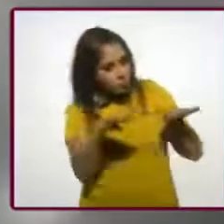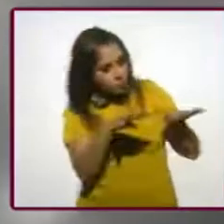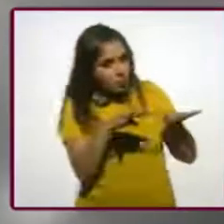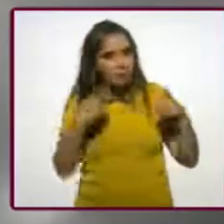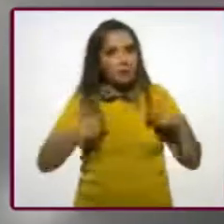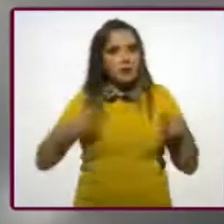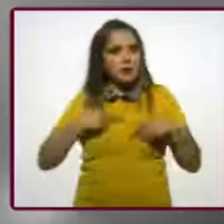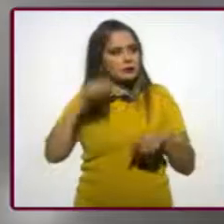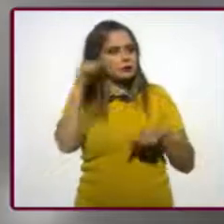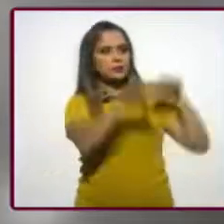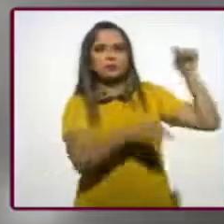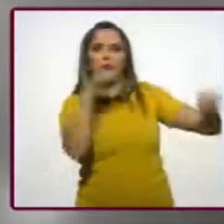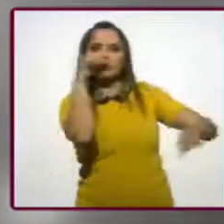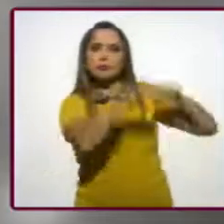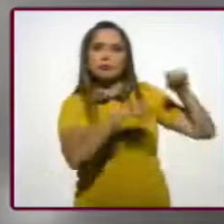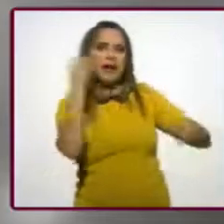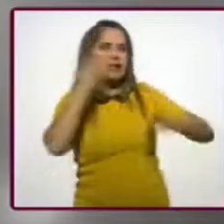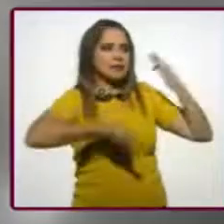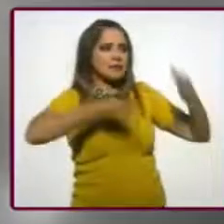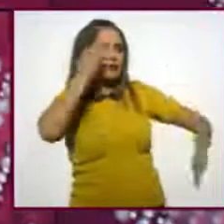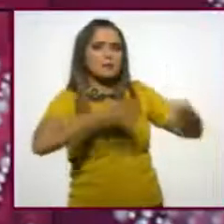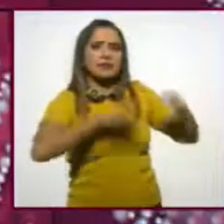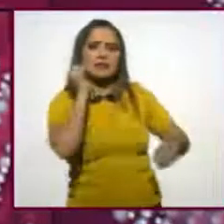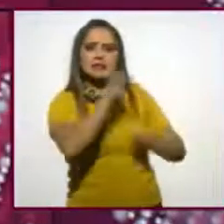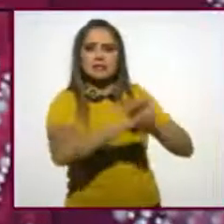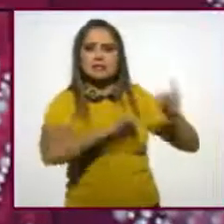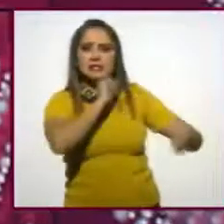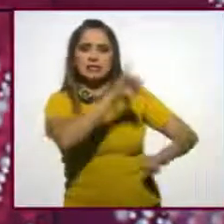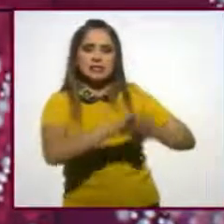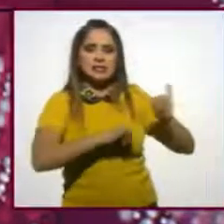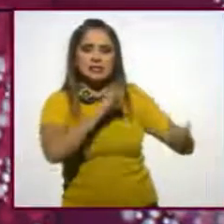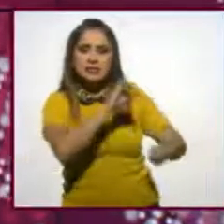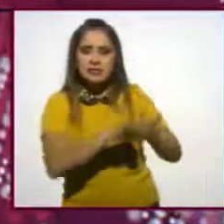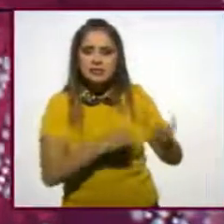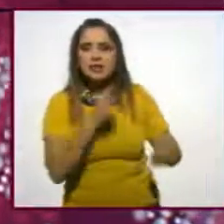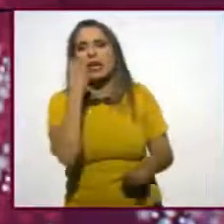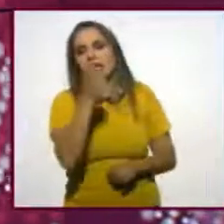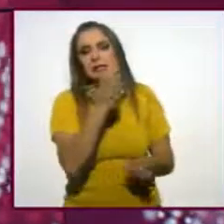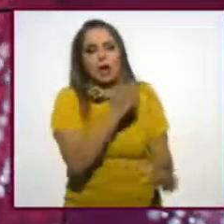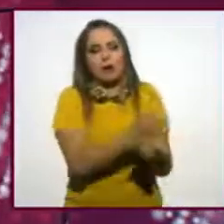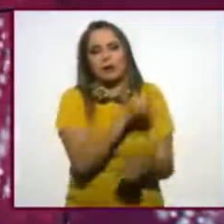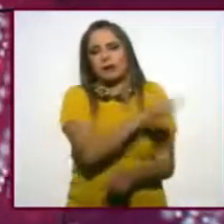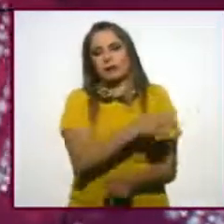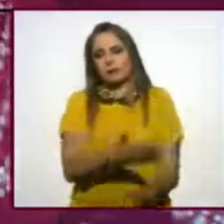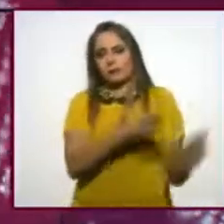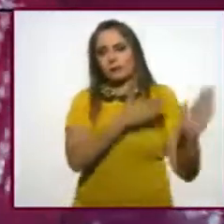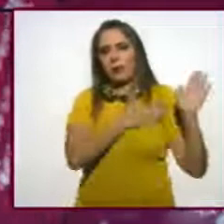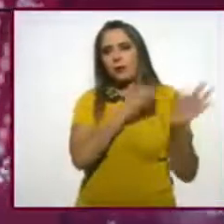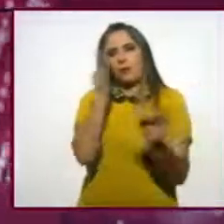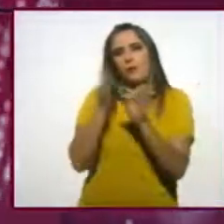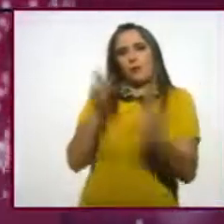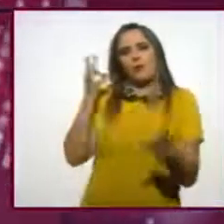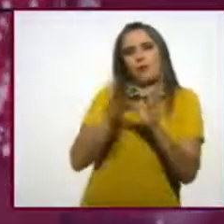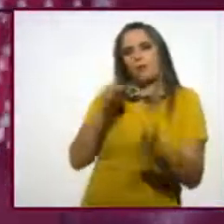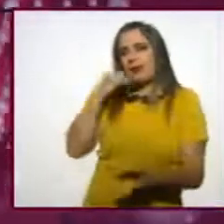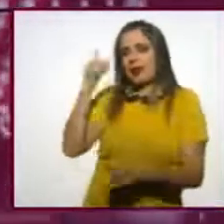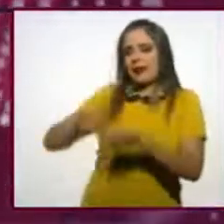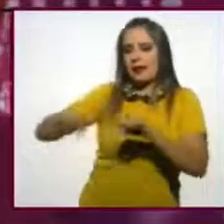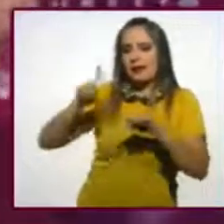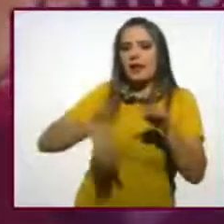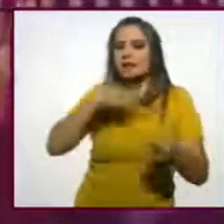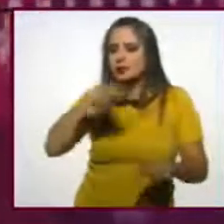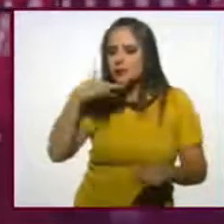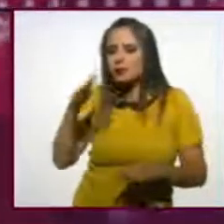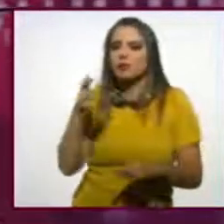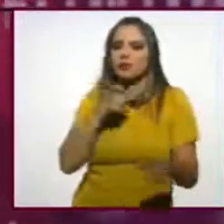bien comentas, es el respaldo ciudadano a pesar de las consecuencias y a pesar de los conflictos en que han entrado varios estados por